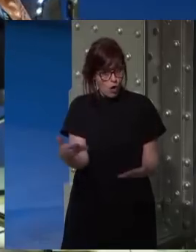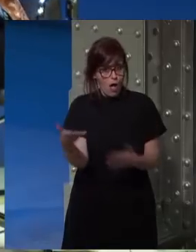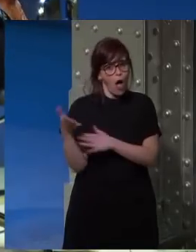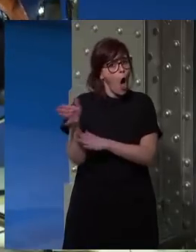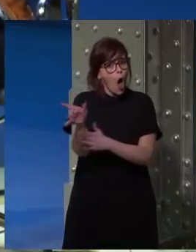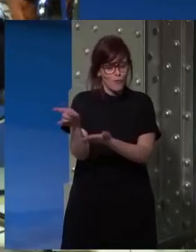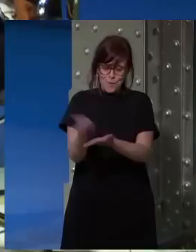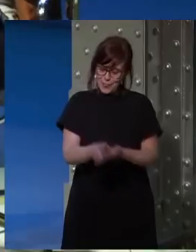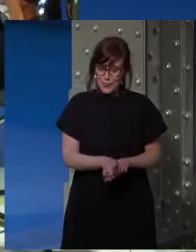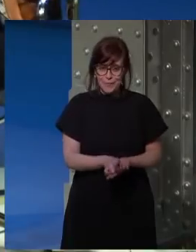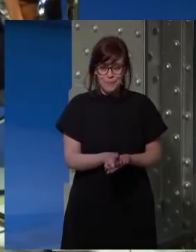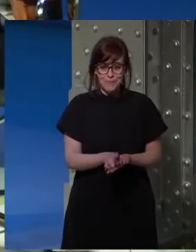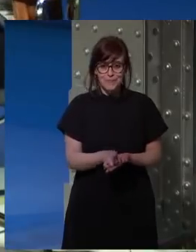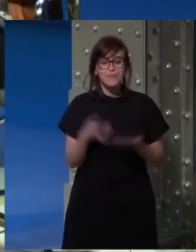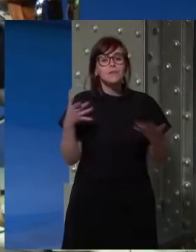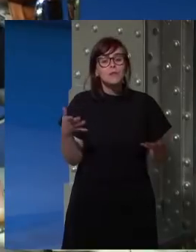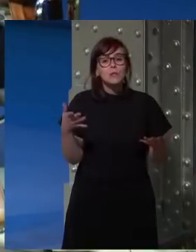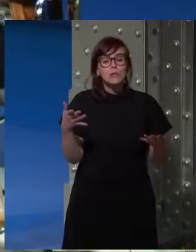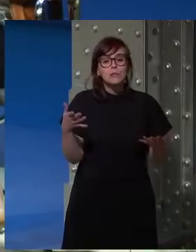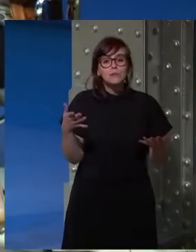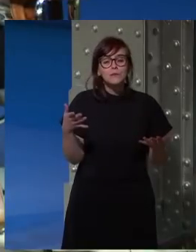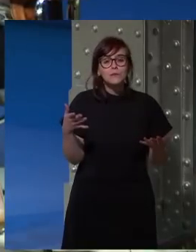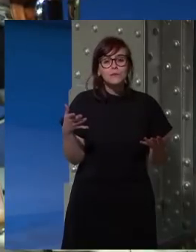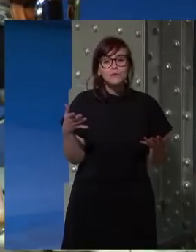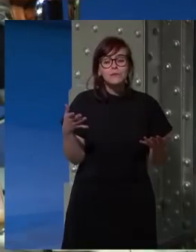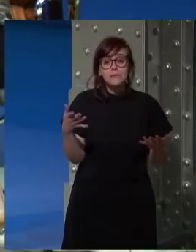que pasa es que evidentemente estamos en una...